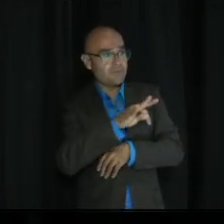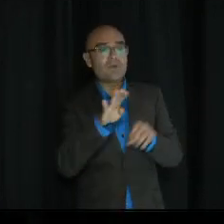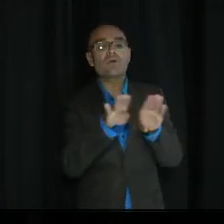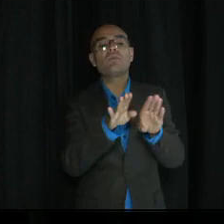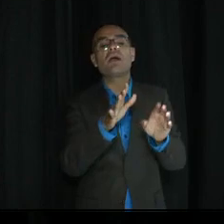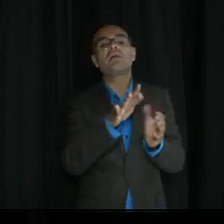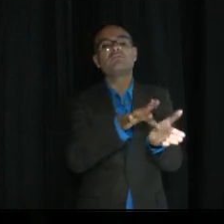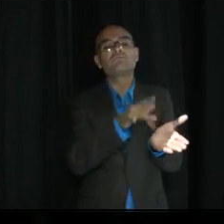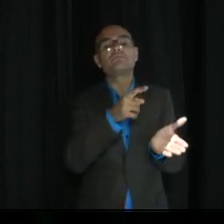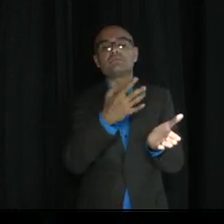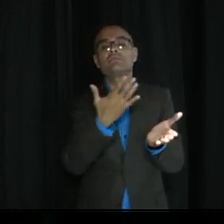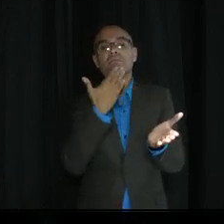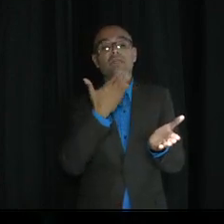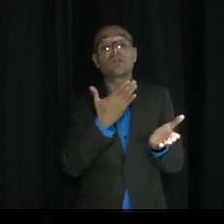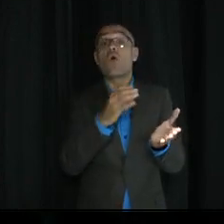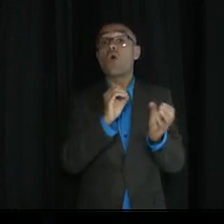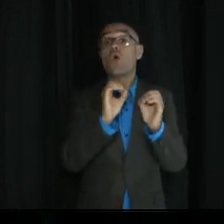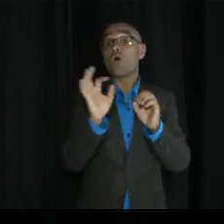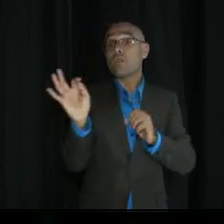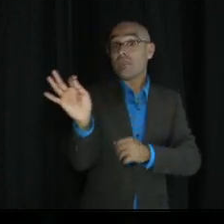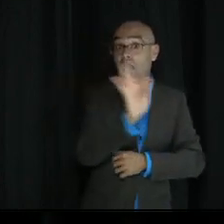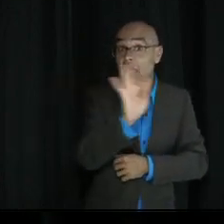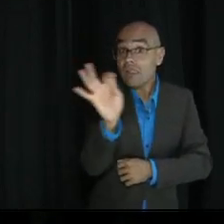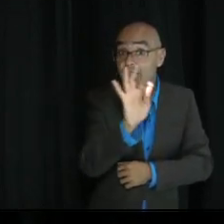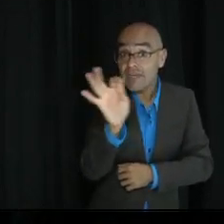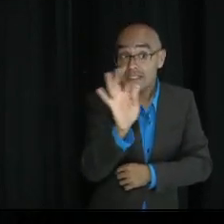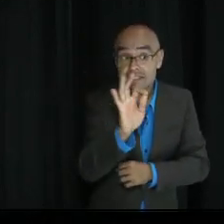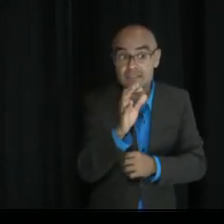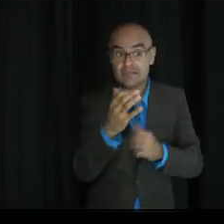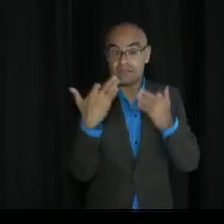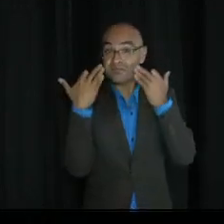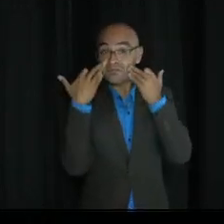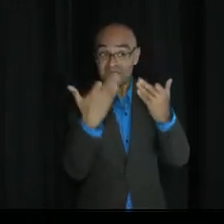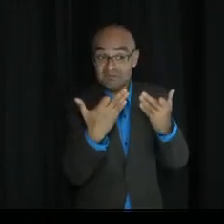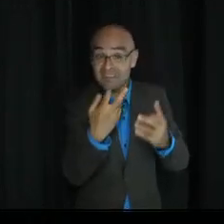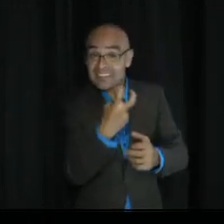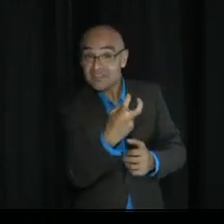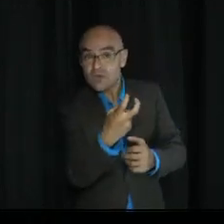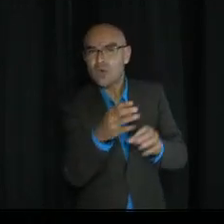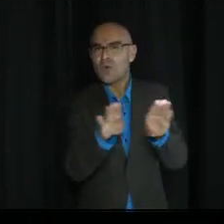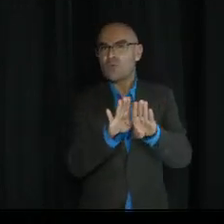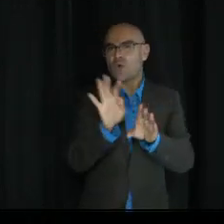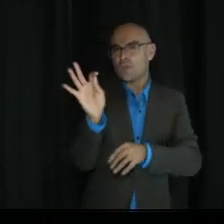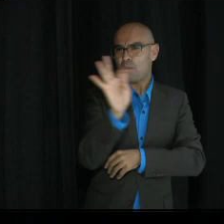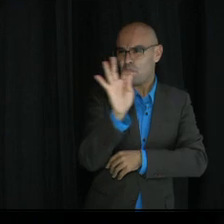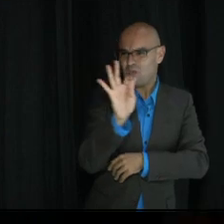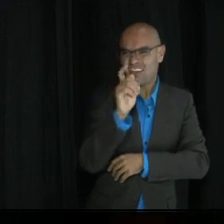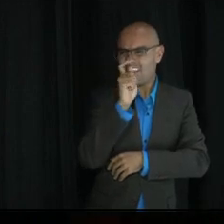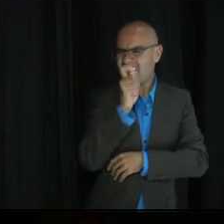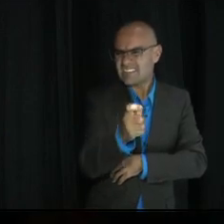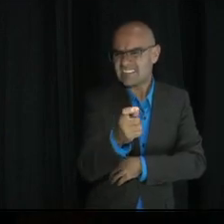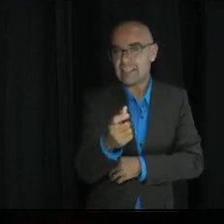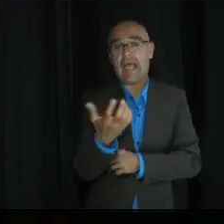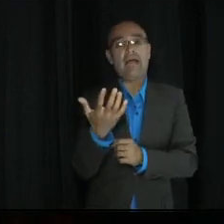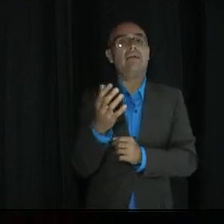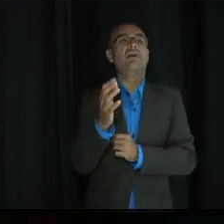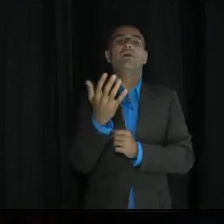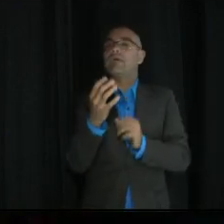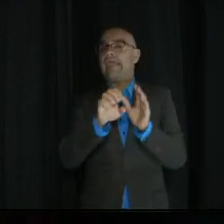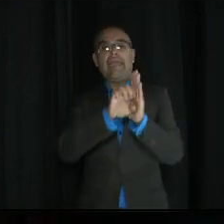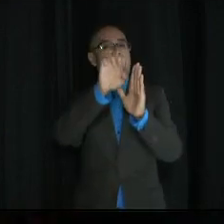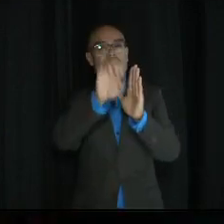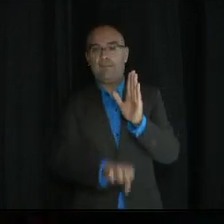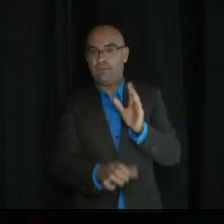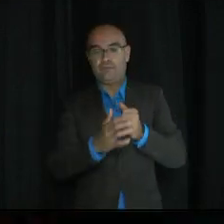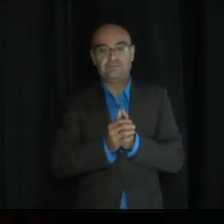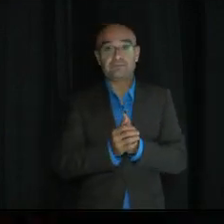hipotética como científico al órgano jurisdiccional. Hipotética podríamos hablar, bueno, es decir, a partiendo